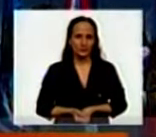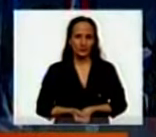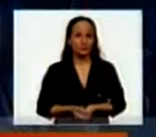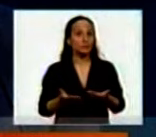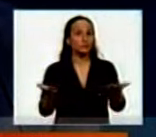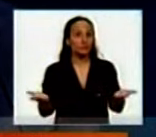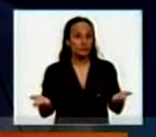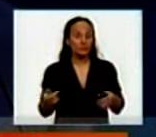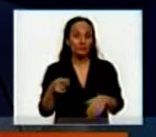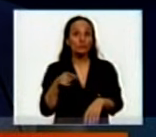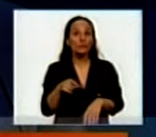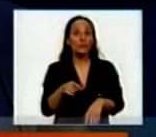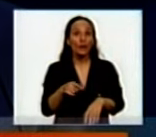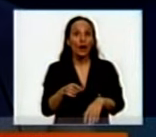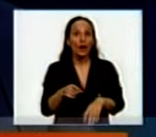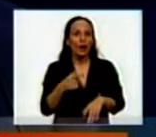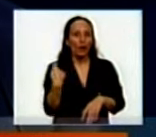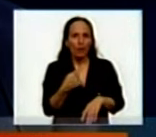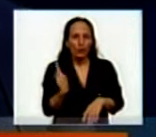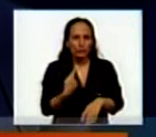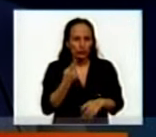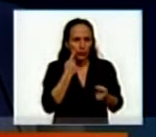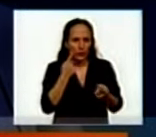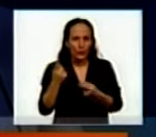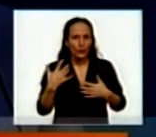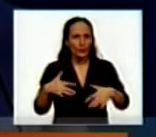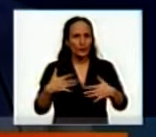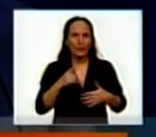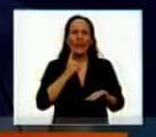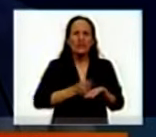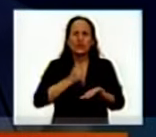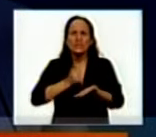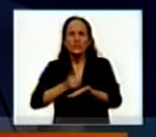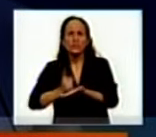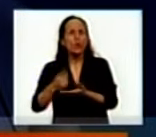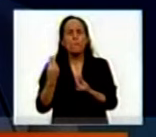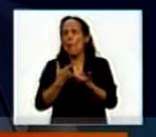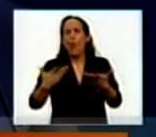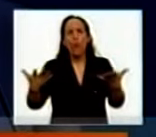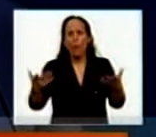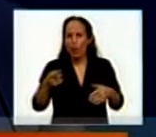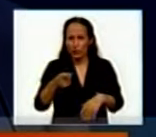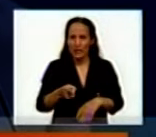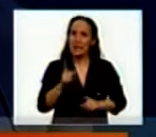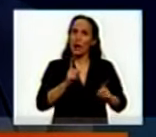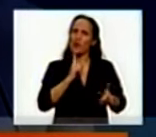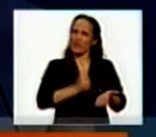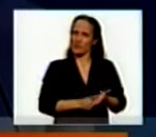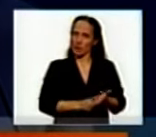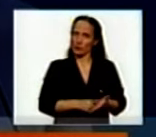Y dada la precariedad, tuvimos que tomar muchísimas decisiones, y algunas de ellas fueron